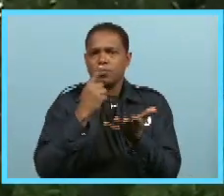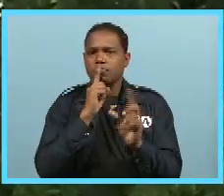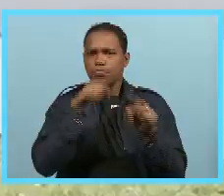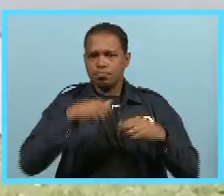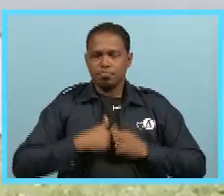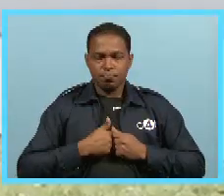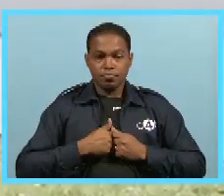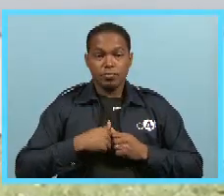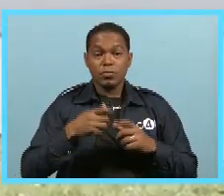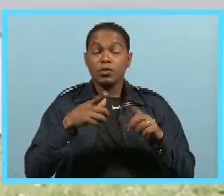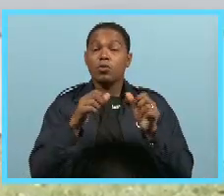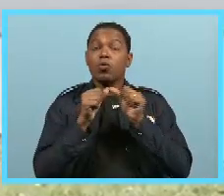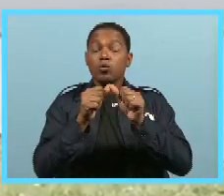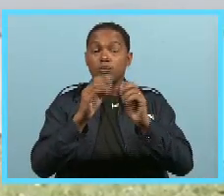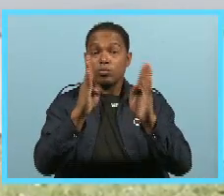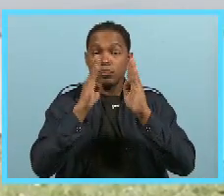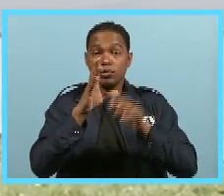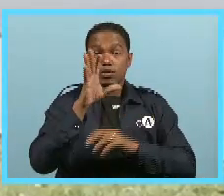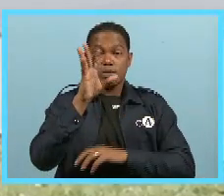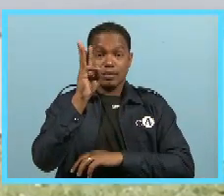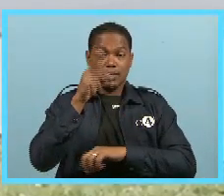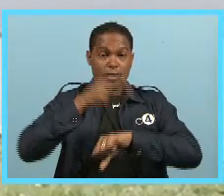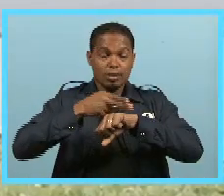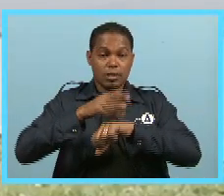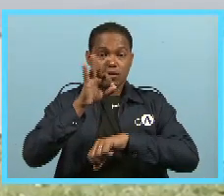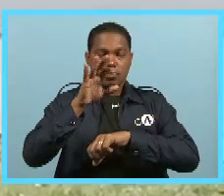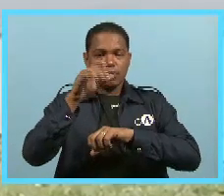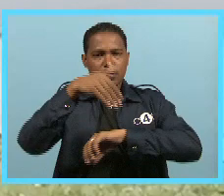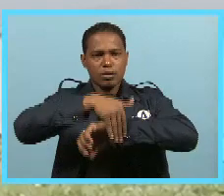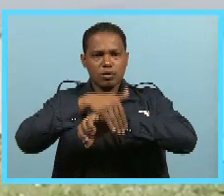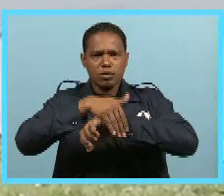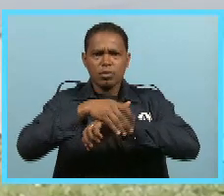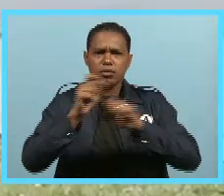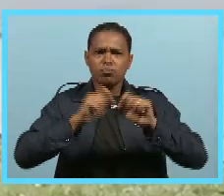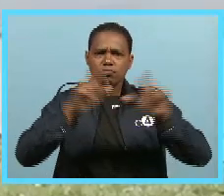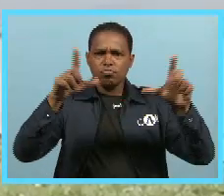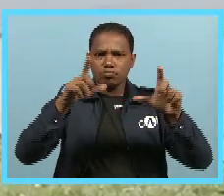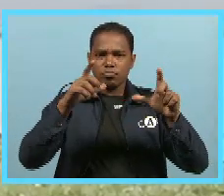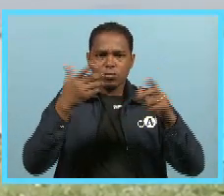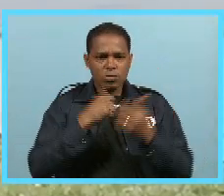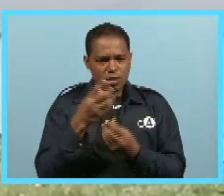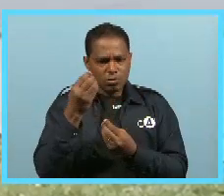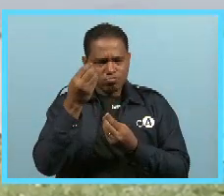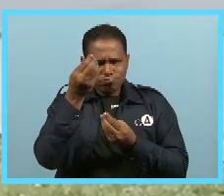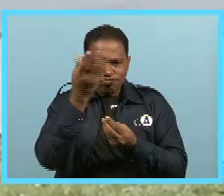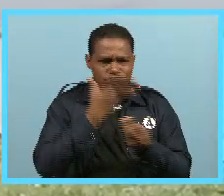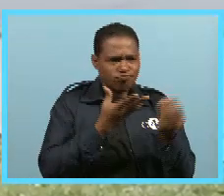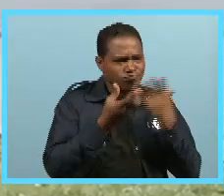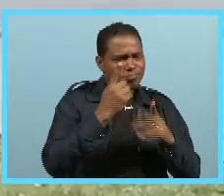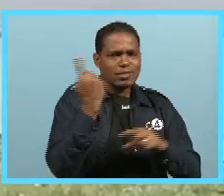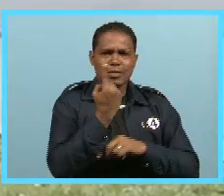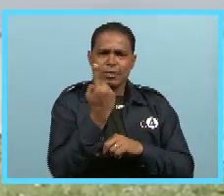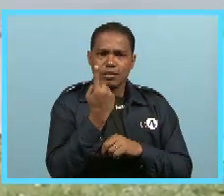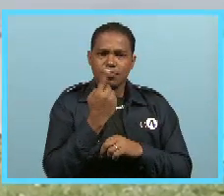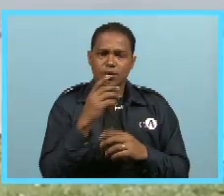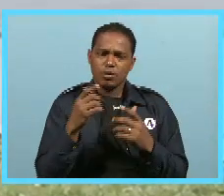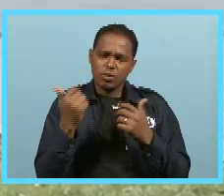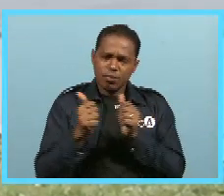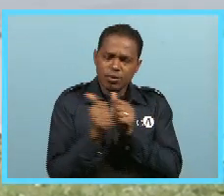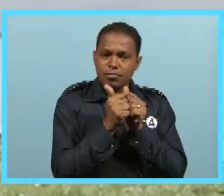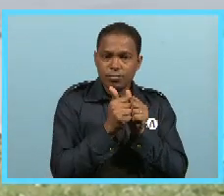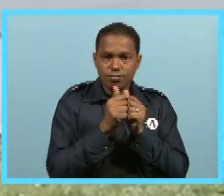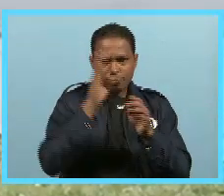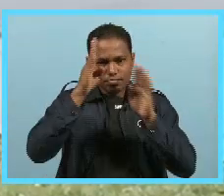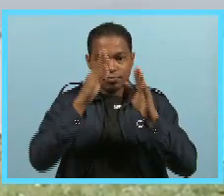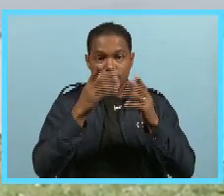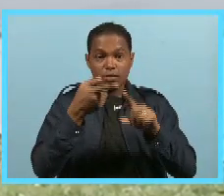junto a nosotros, recuerde 6 de la tarde y 9 de la noche nuestras emisiones informativas para que siempre esté enterado y para que en todo momento nos acompañe. Le